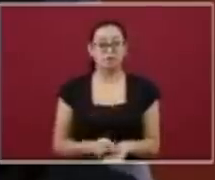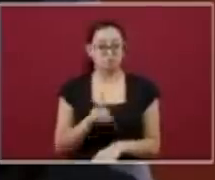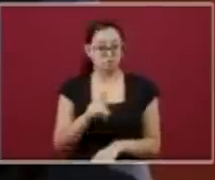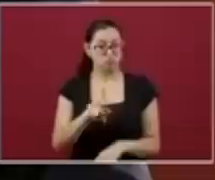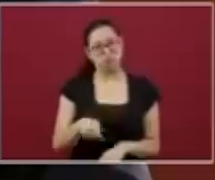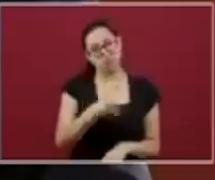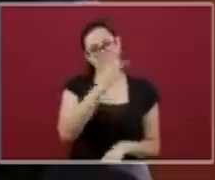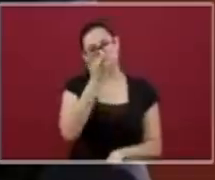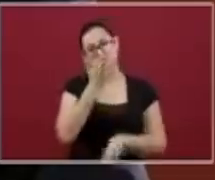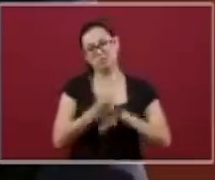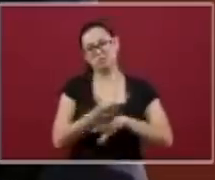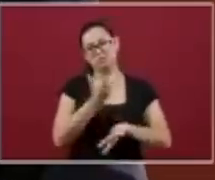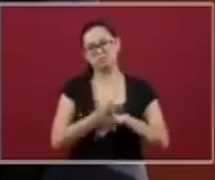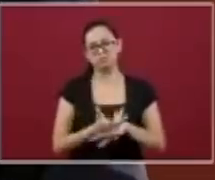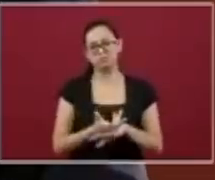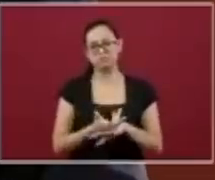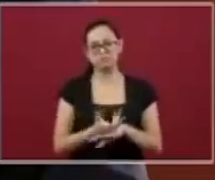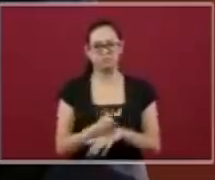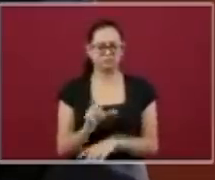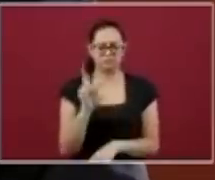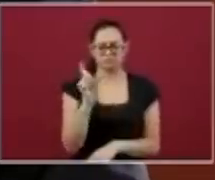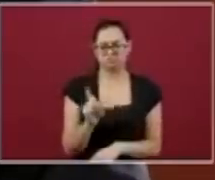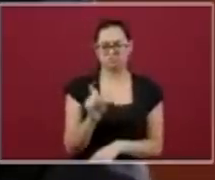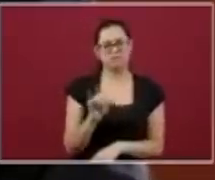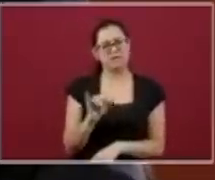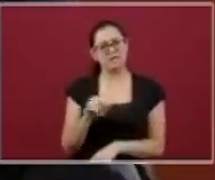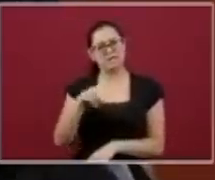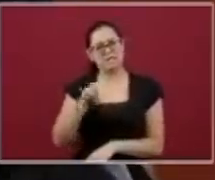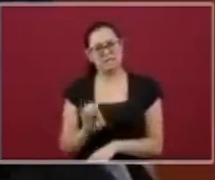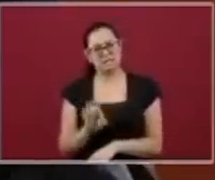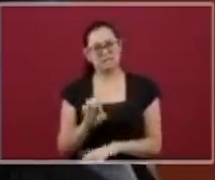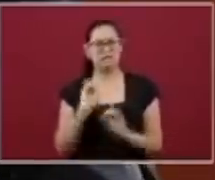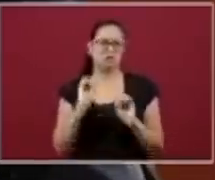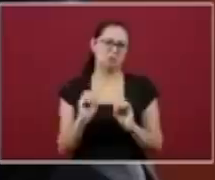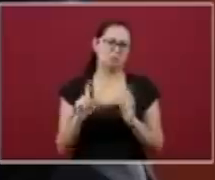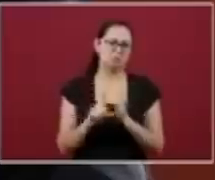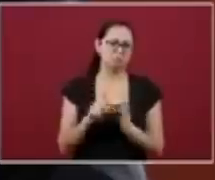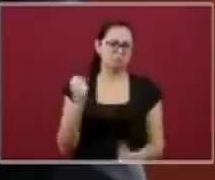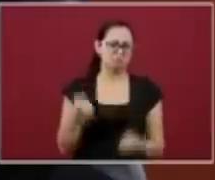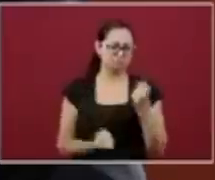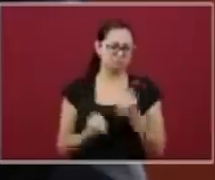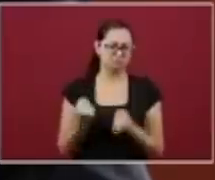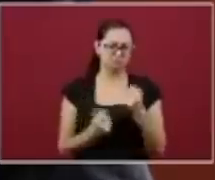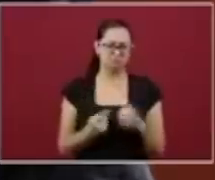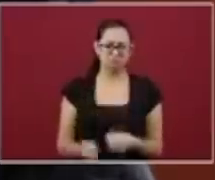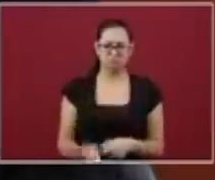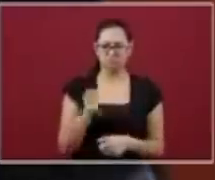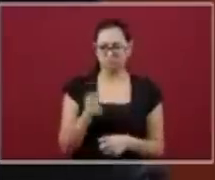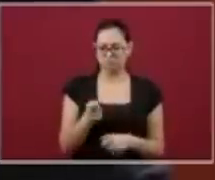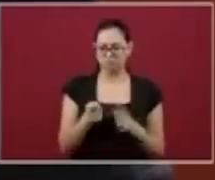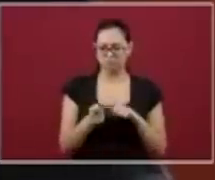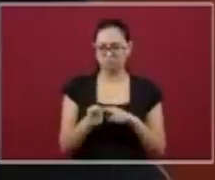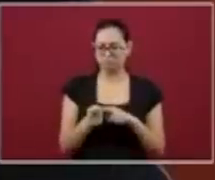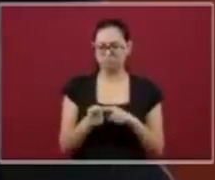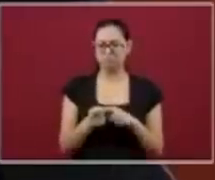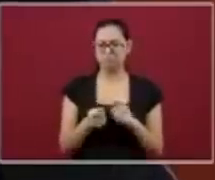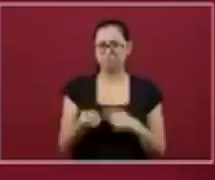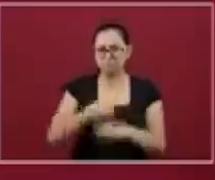Unidos y traes tu credencial del INE o tu licencia y no la puedes renovar en Estados